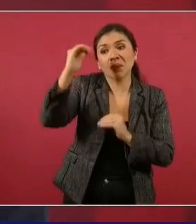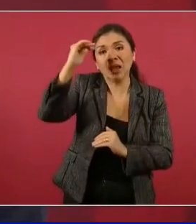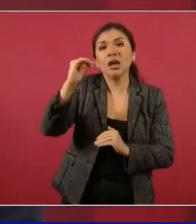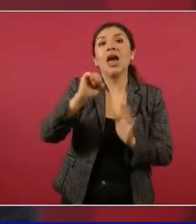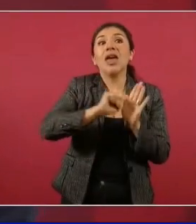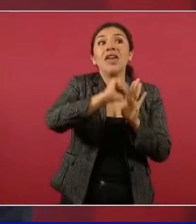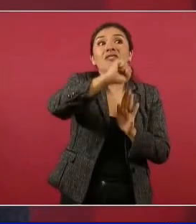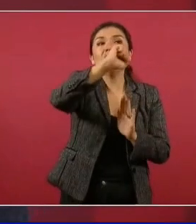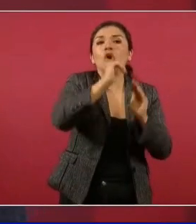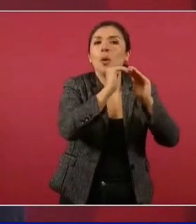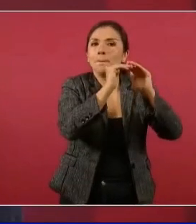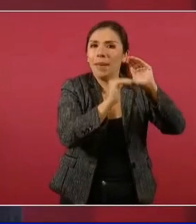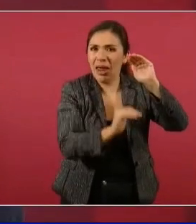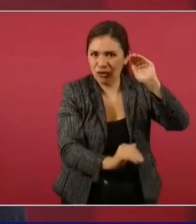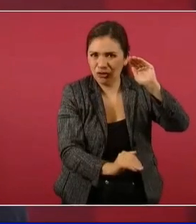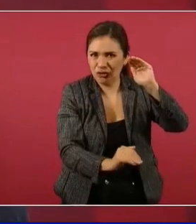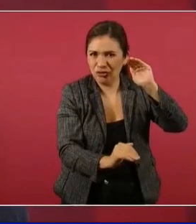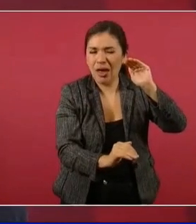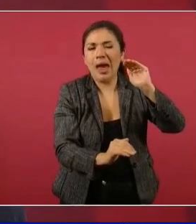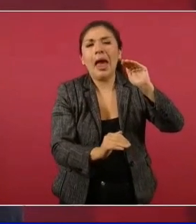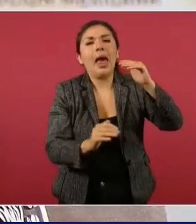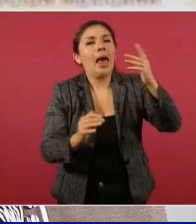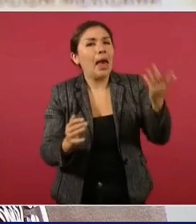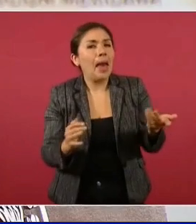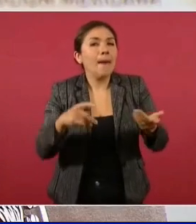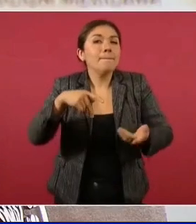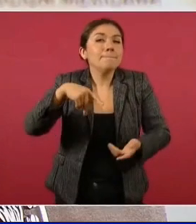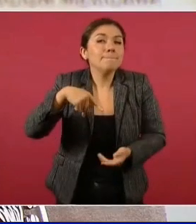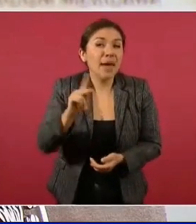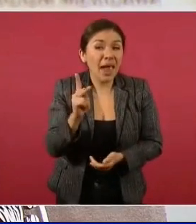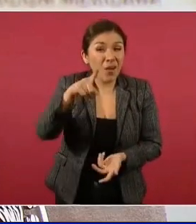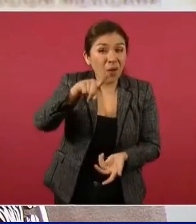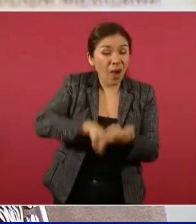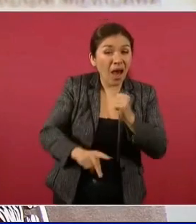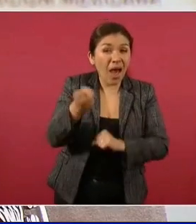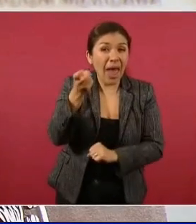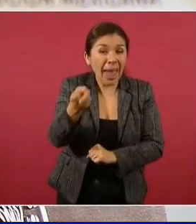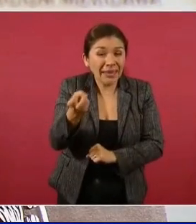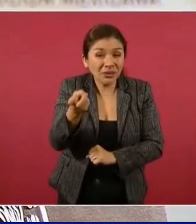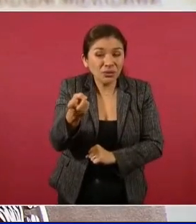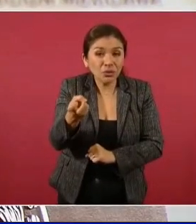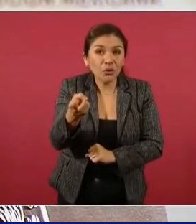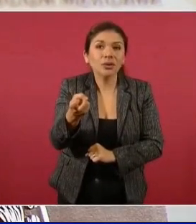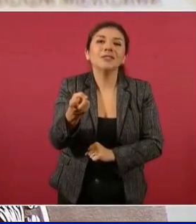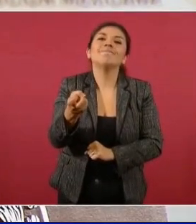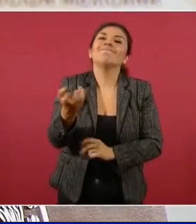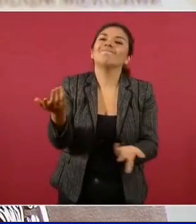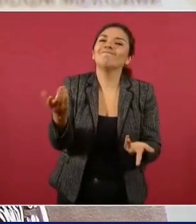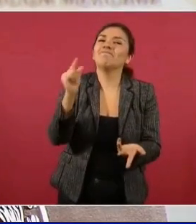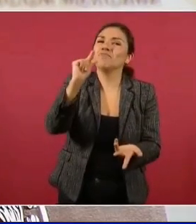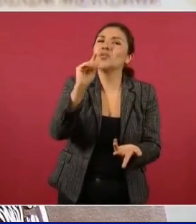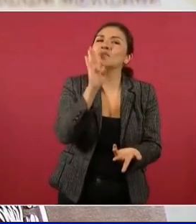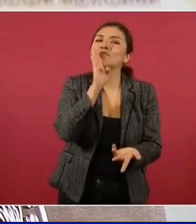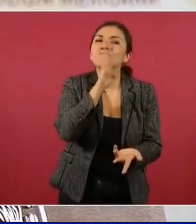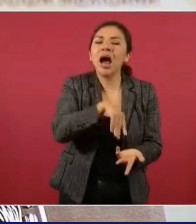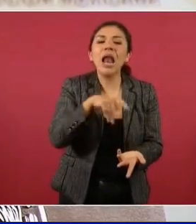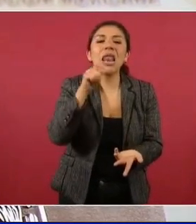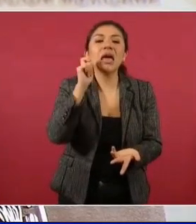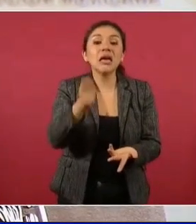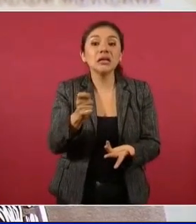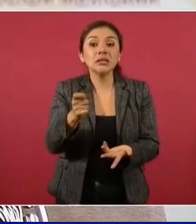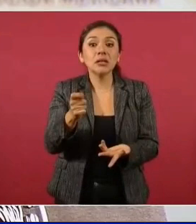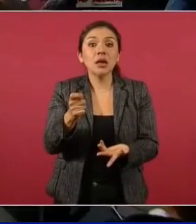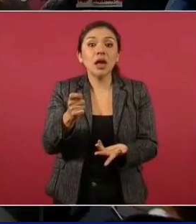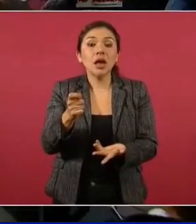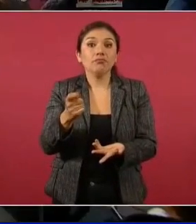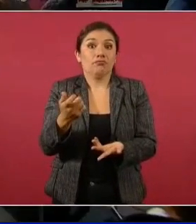inflación, pero eso tiene pues el inconveniente de que para